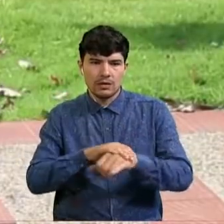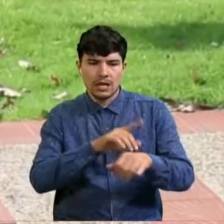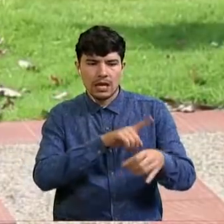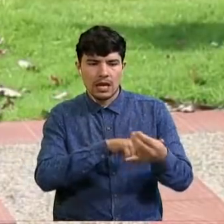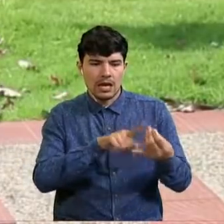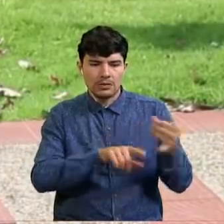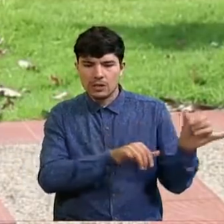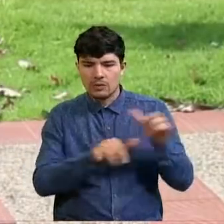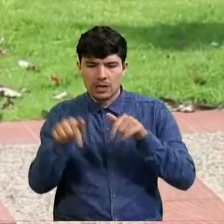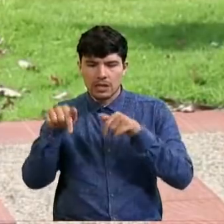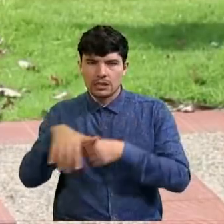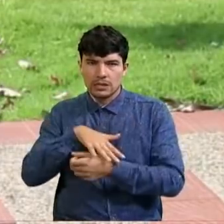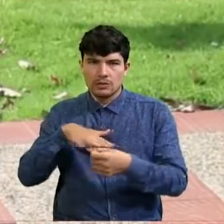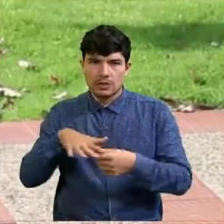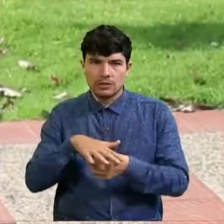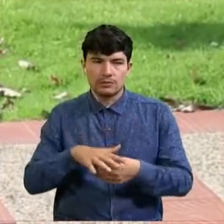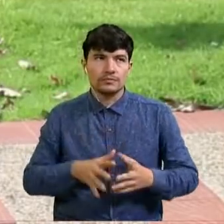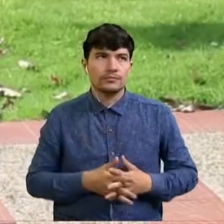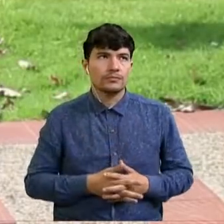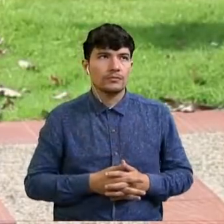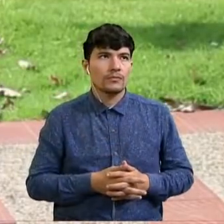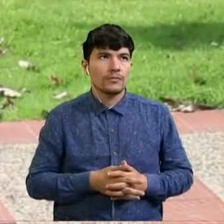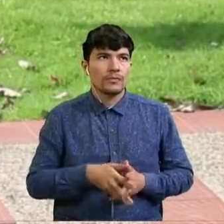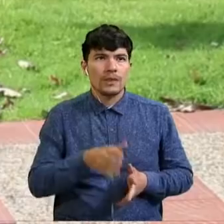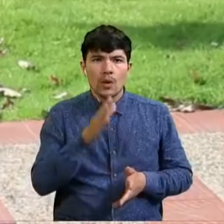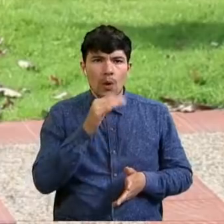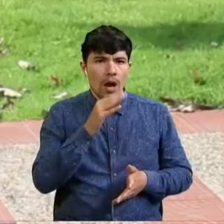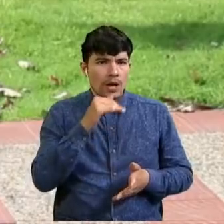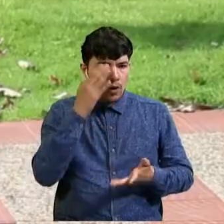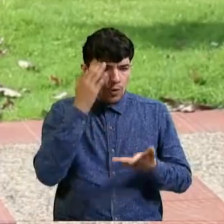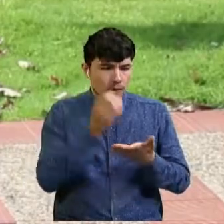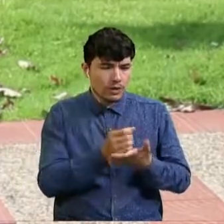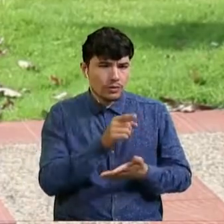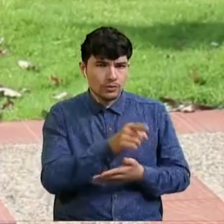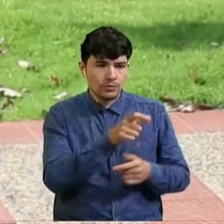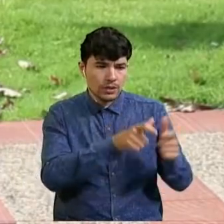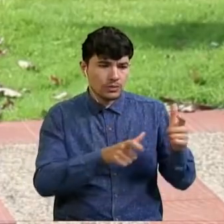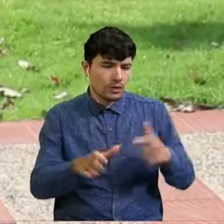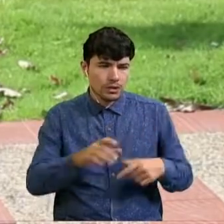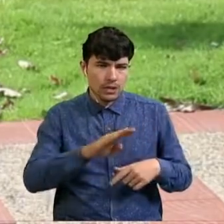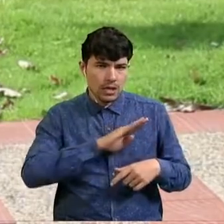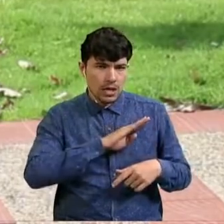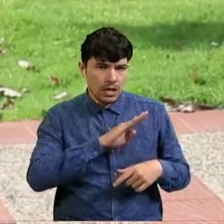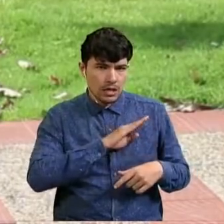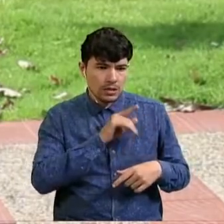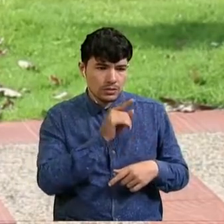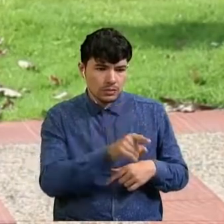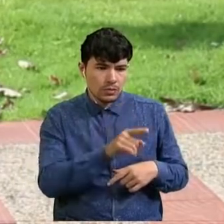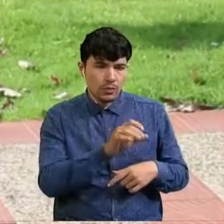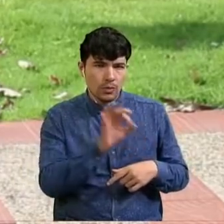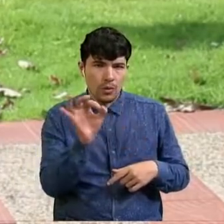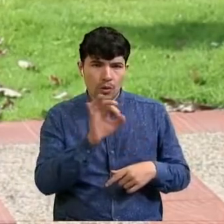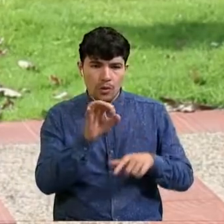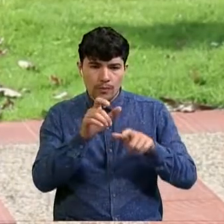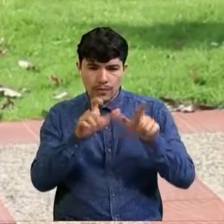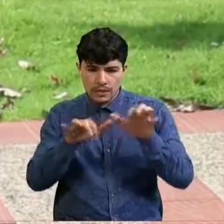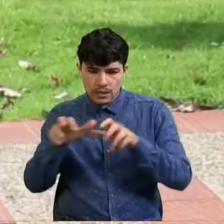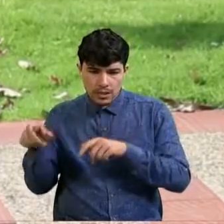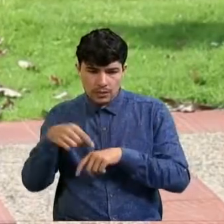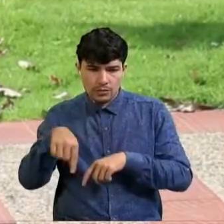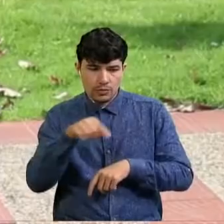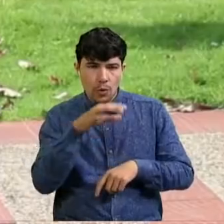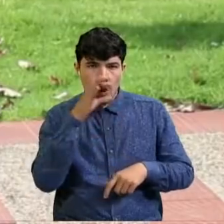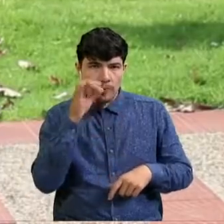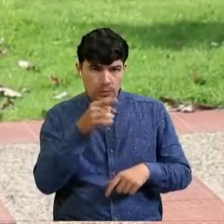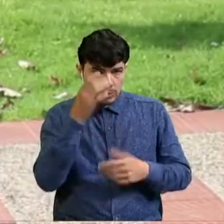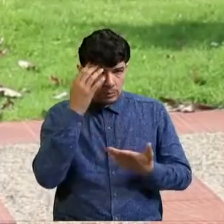Muy bien, y sobre esta situación no hay un pronunciamiento oficial aún por parte de los funcionarios involucrados ni del primer mandatario Darío Echeverry Serrano,